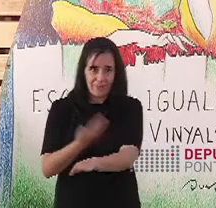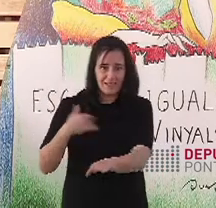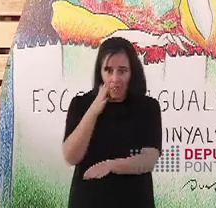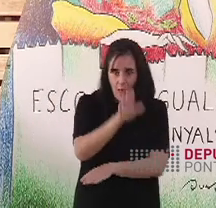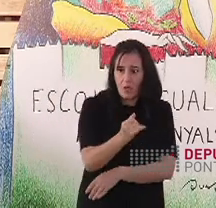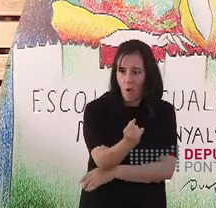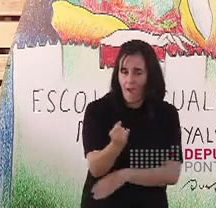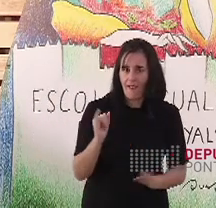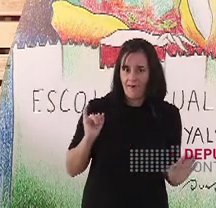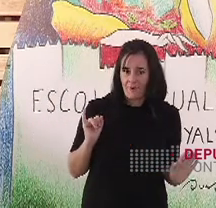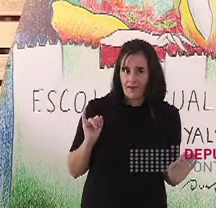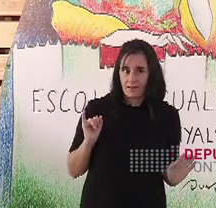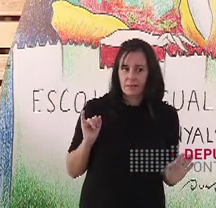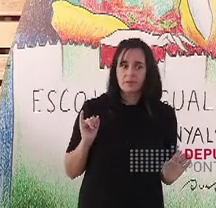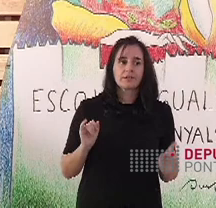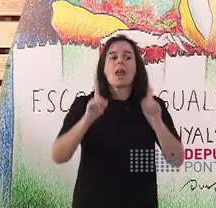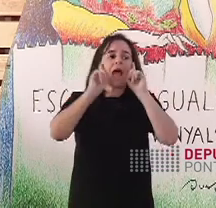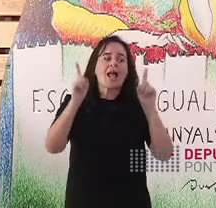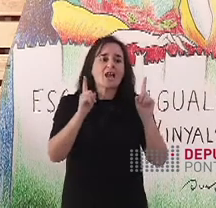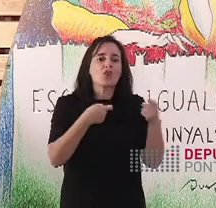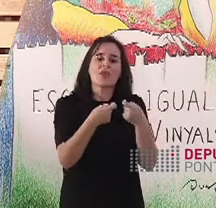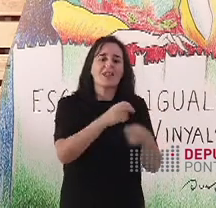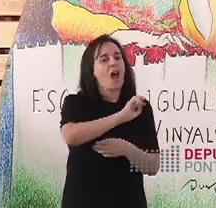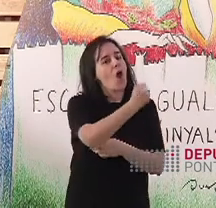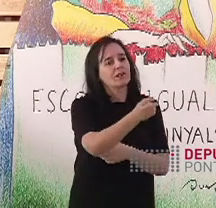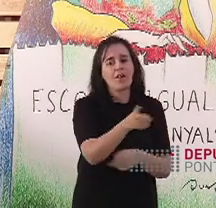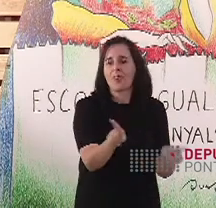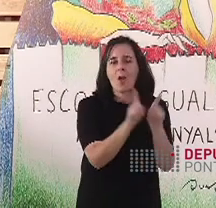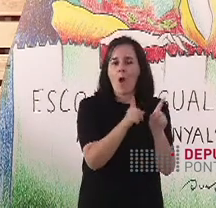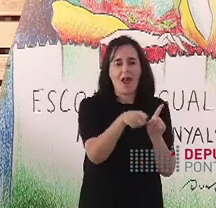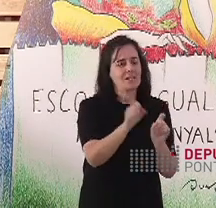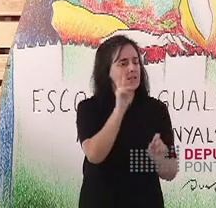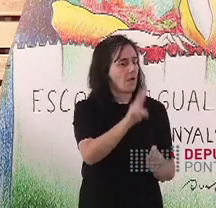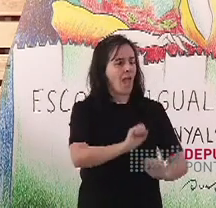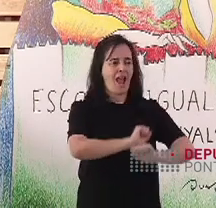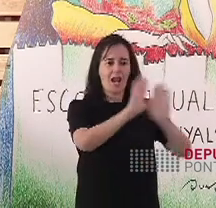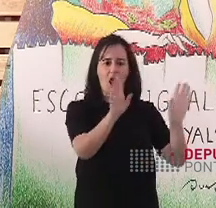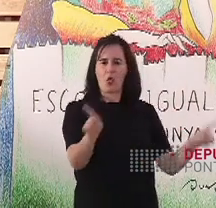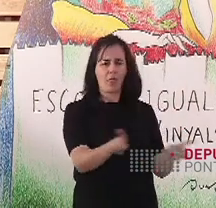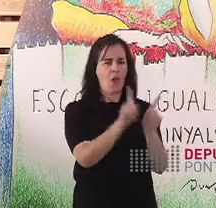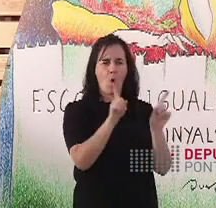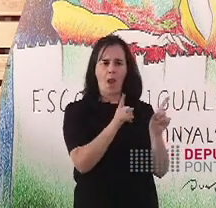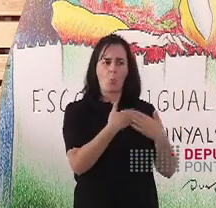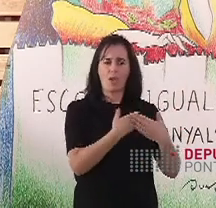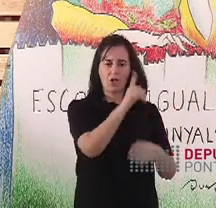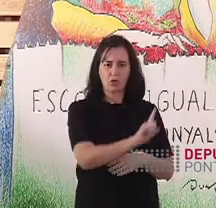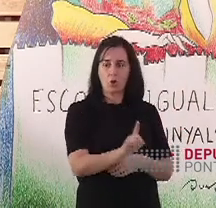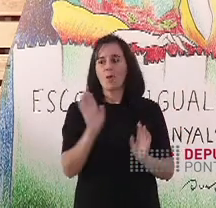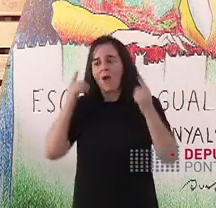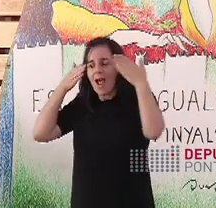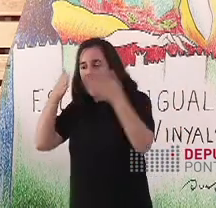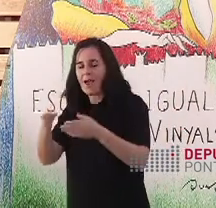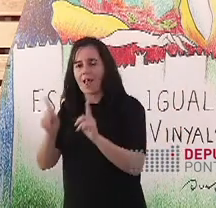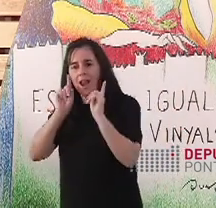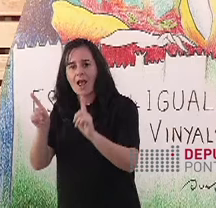Pois no caso de outro tipo de manifestacións está clarísimamente e se ve clarísimamente que é irrelevante. Sin embargo, neste non.